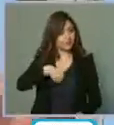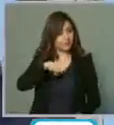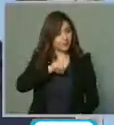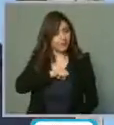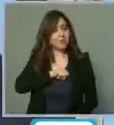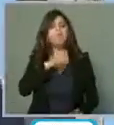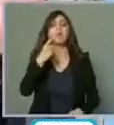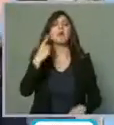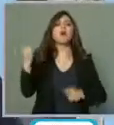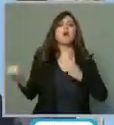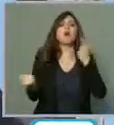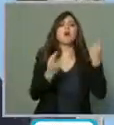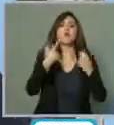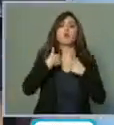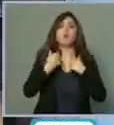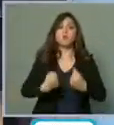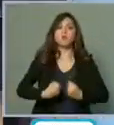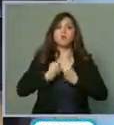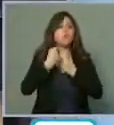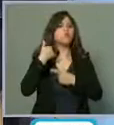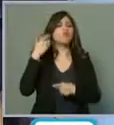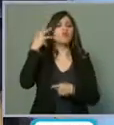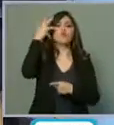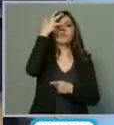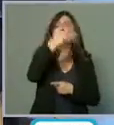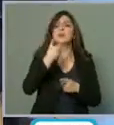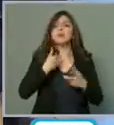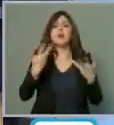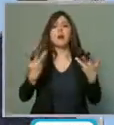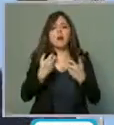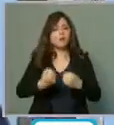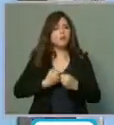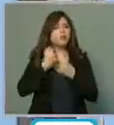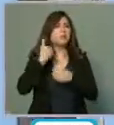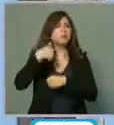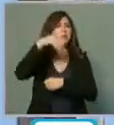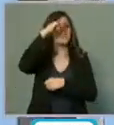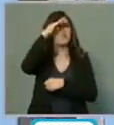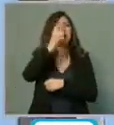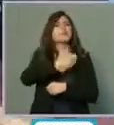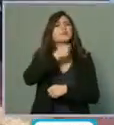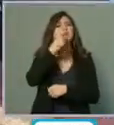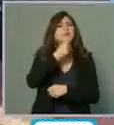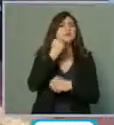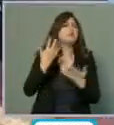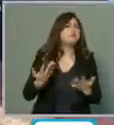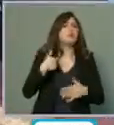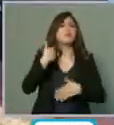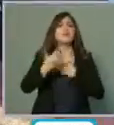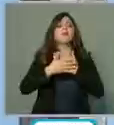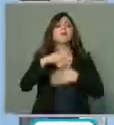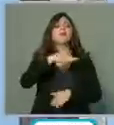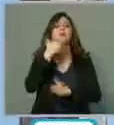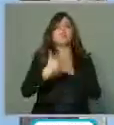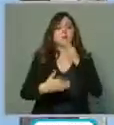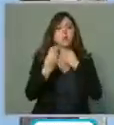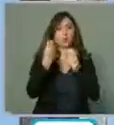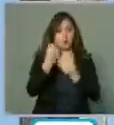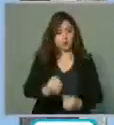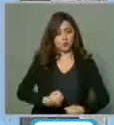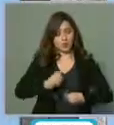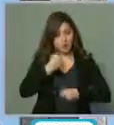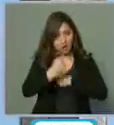soy poderoso y voy a seguir siendo poderoso Siempre. y para qué pienso en la vejez si faltan muchísimos años. Claro. Hoy esta